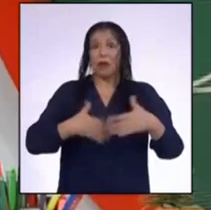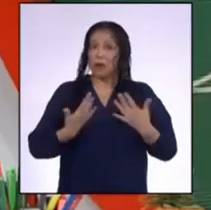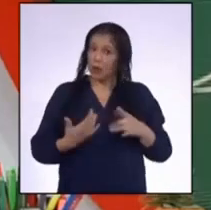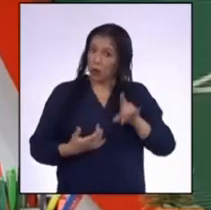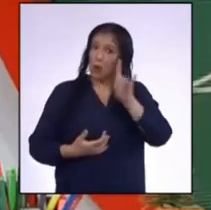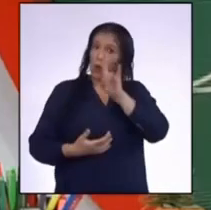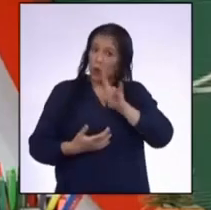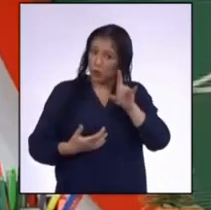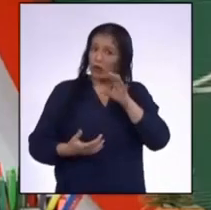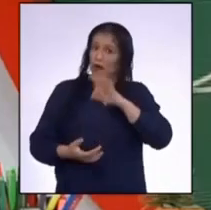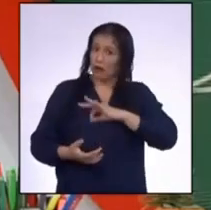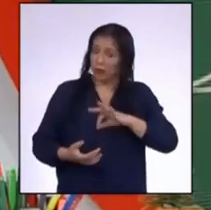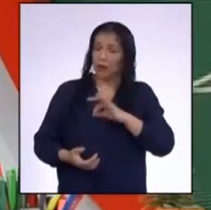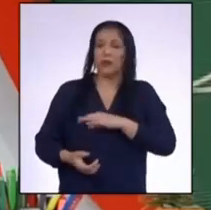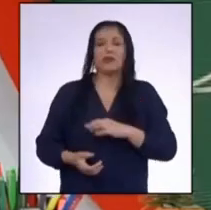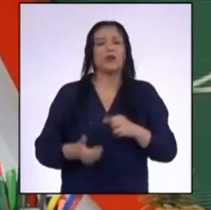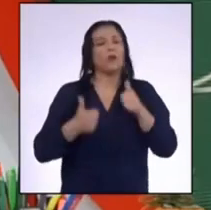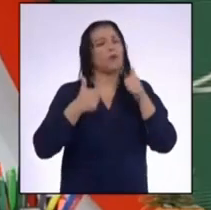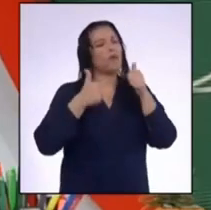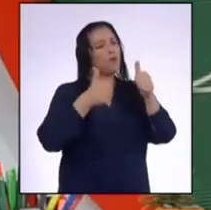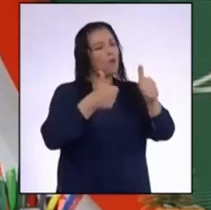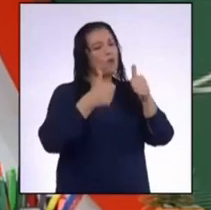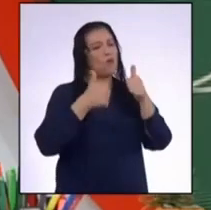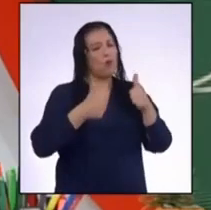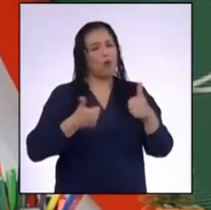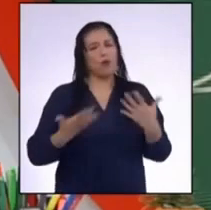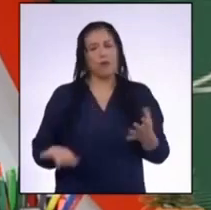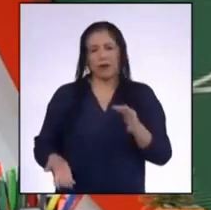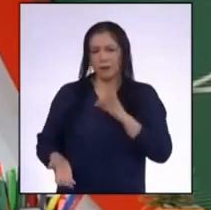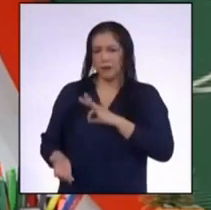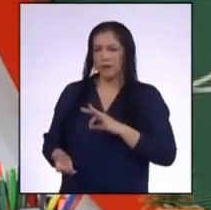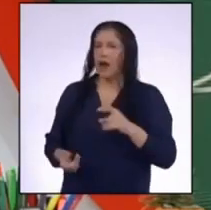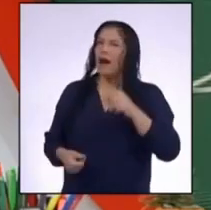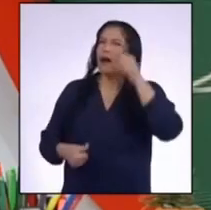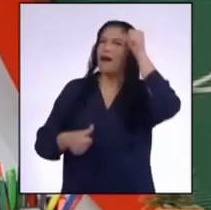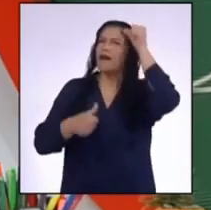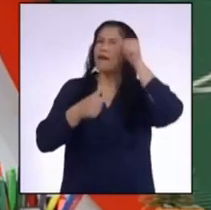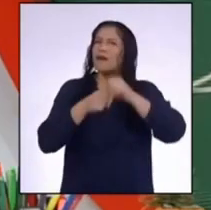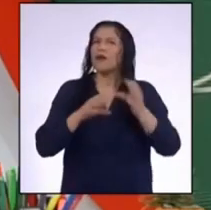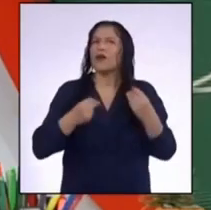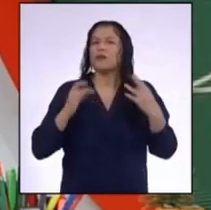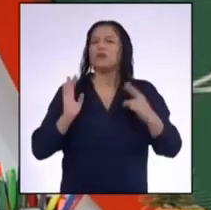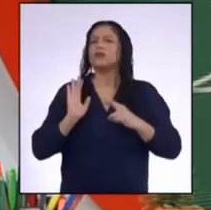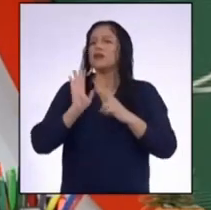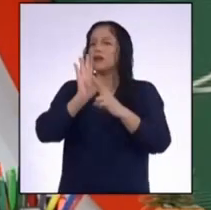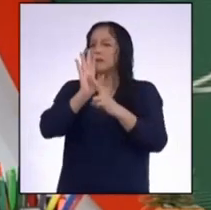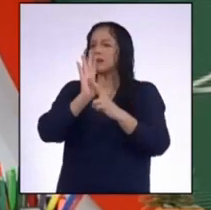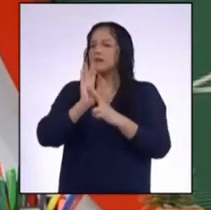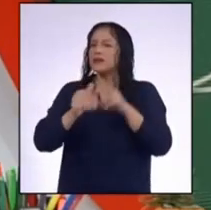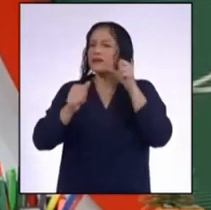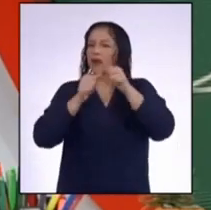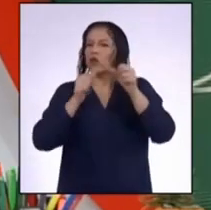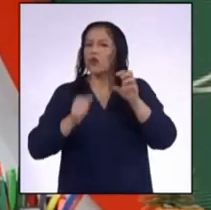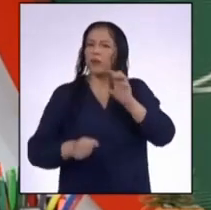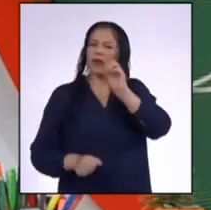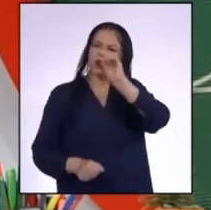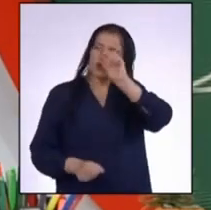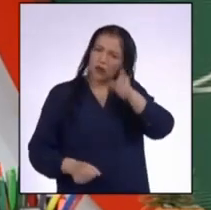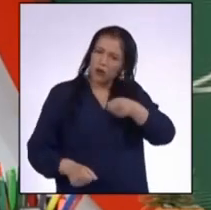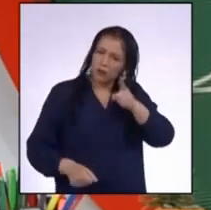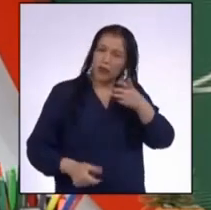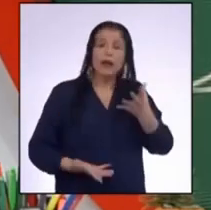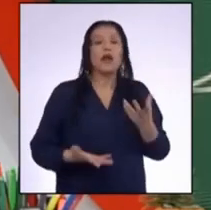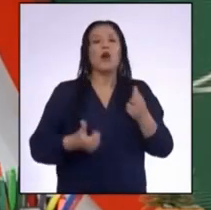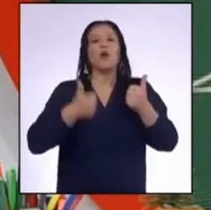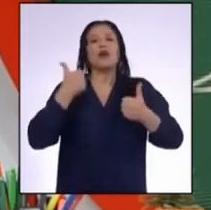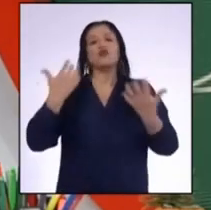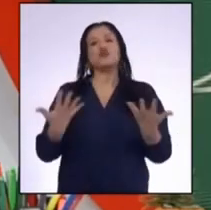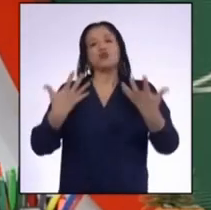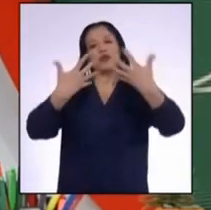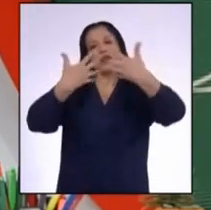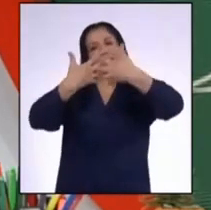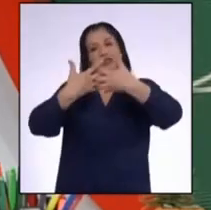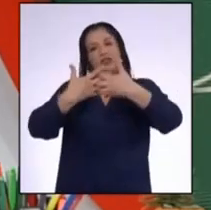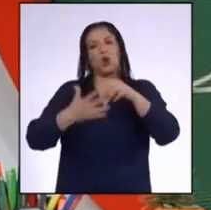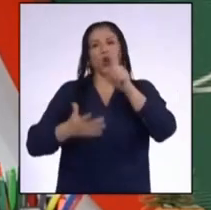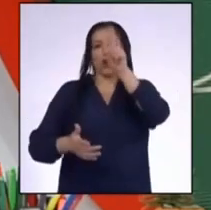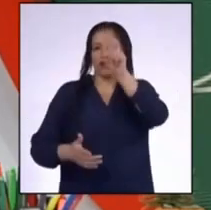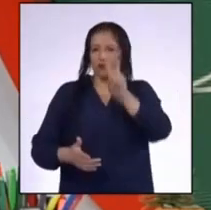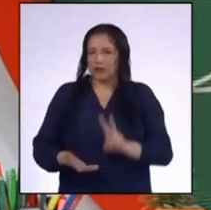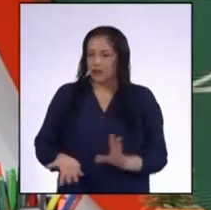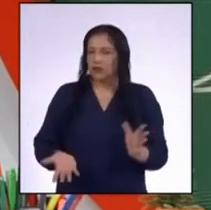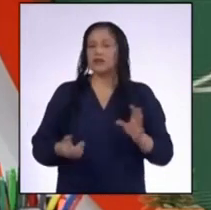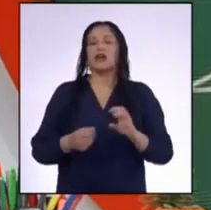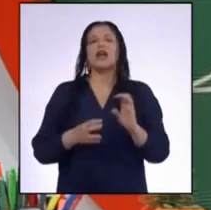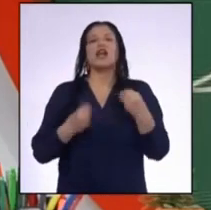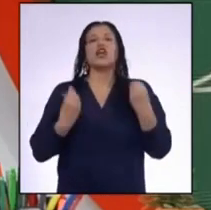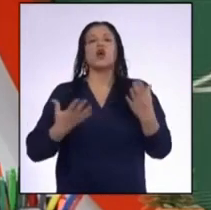provechoso? Sí, profesora, muy provechoso. Recordé cómo se representan los números decimales, cuál es su relación con las fracciones